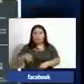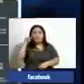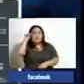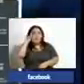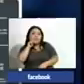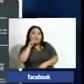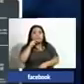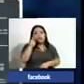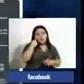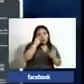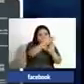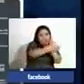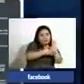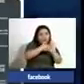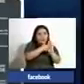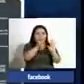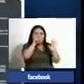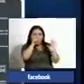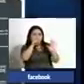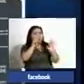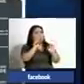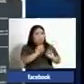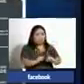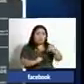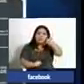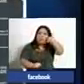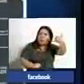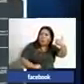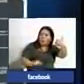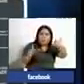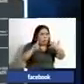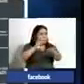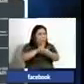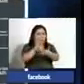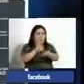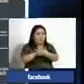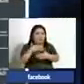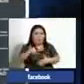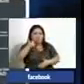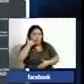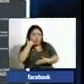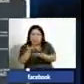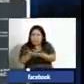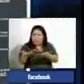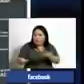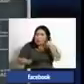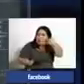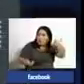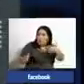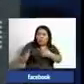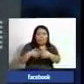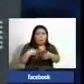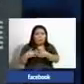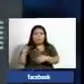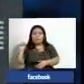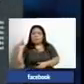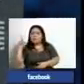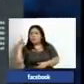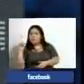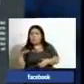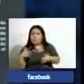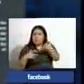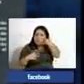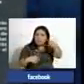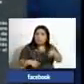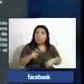Bukele, en su cuenta de Twitter, la llamada es gratis y se puede hacer desde cualquier teléfono, aunque no tenga saldo. El call center está